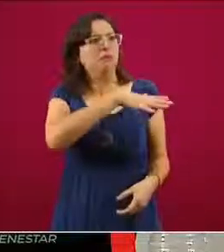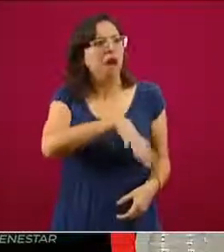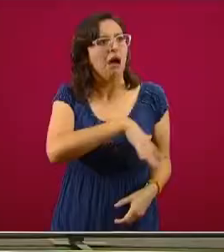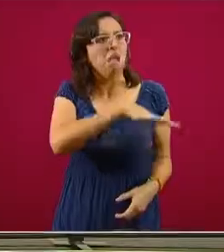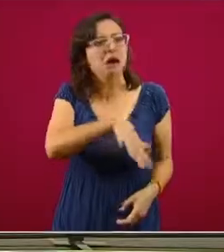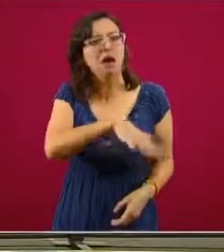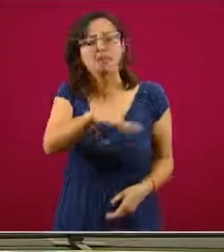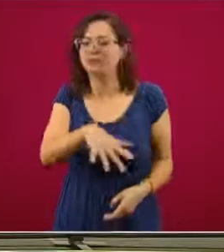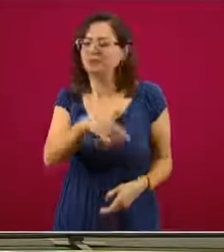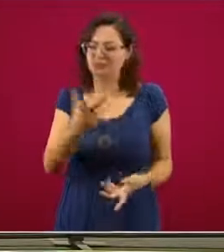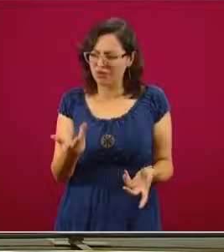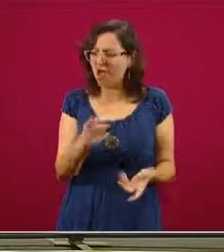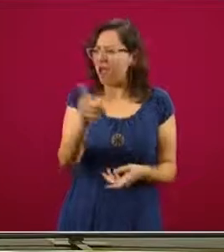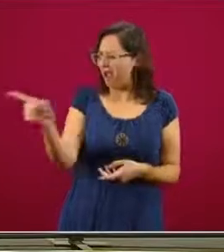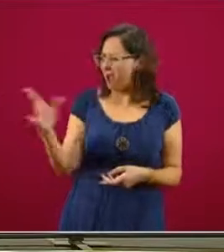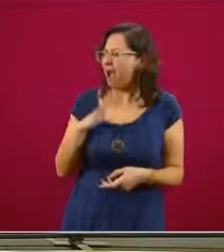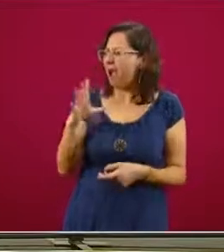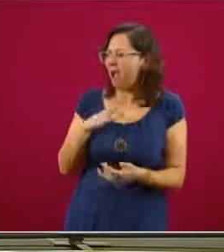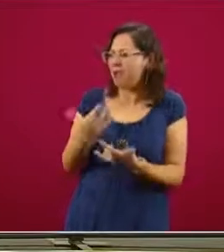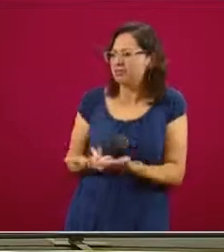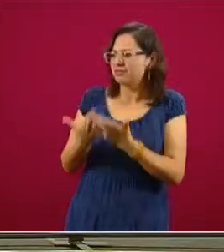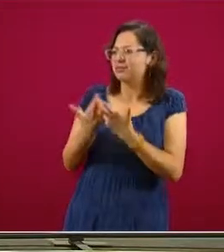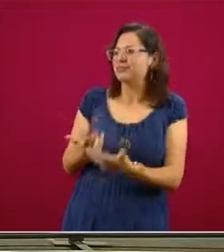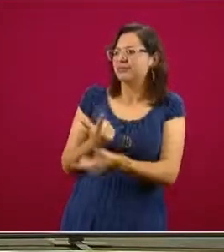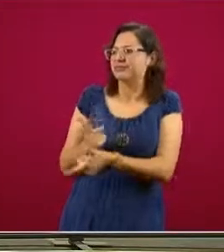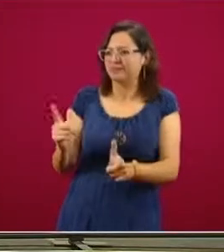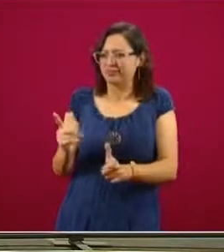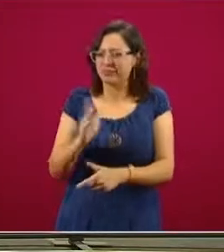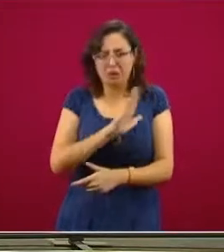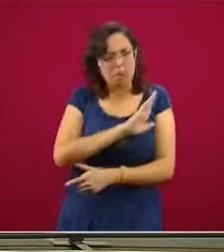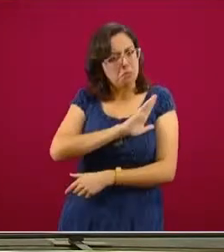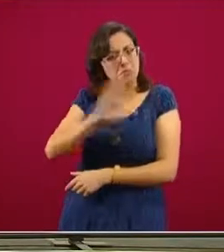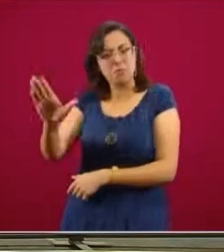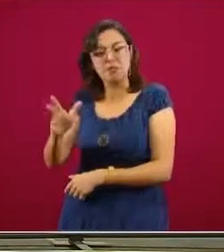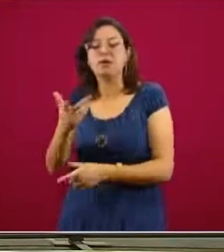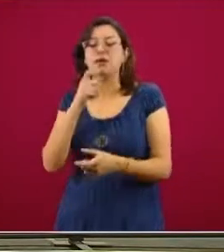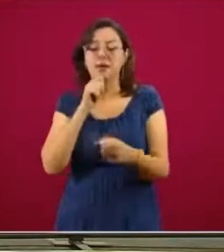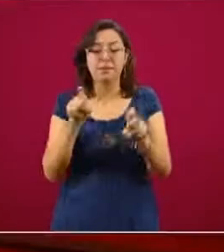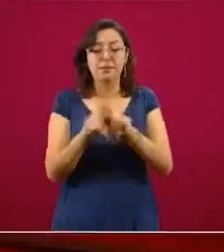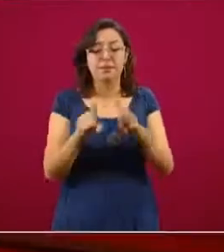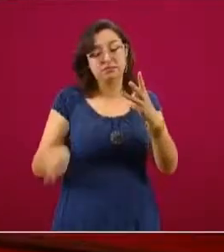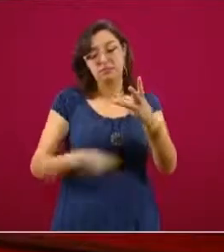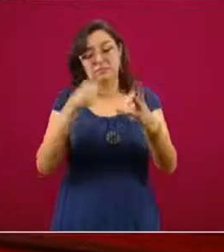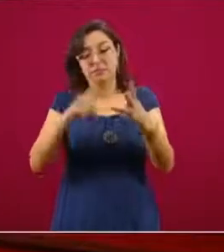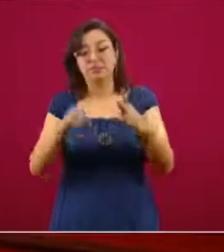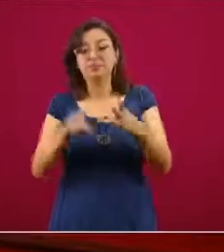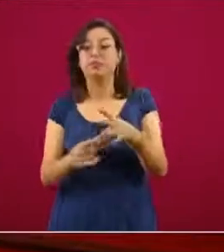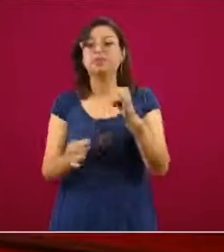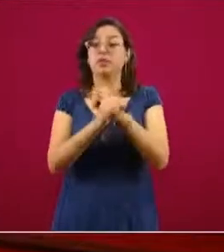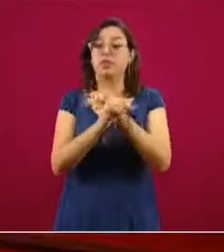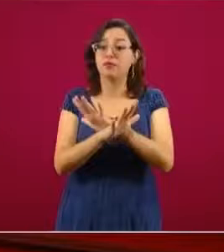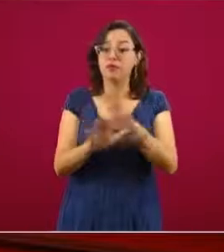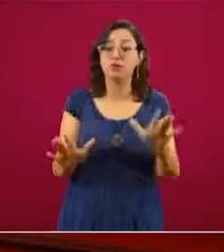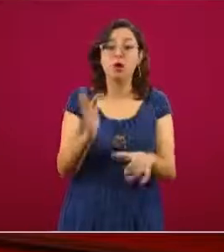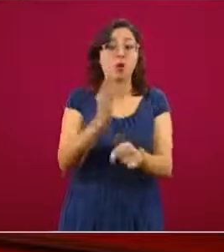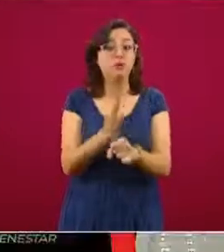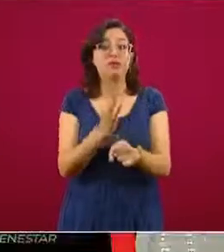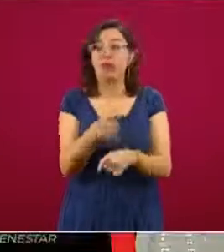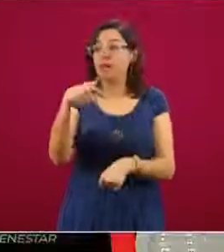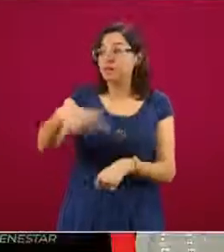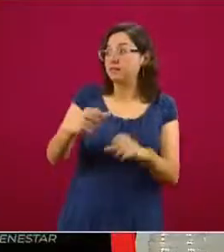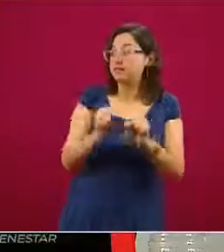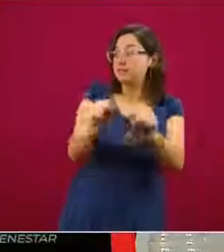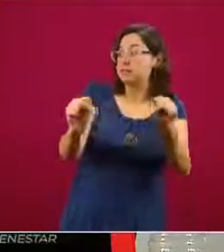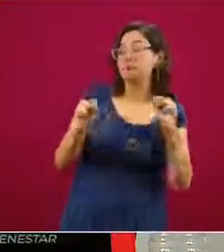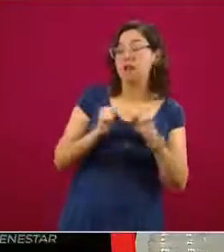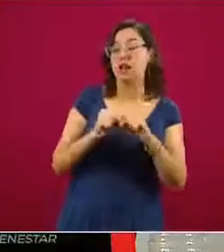médica. Y lo otro es que se ha informado, algo que justamente en este lugar, en este Palacio de la Tesorería, se ejerce